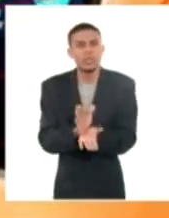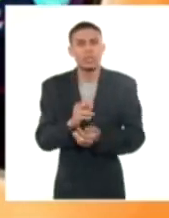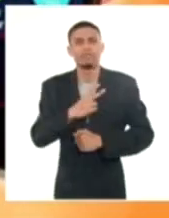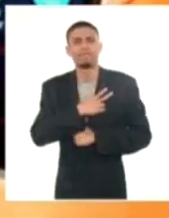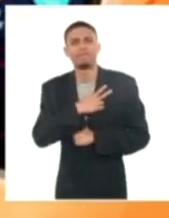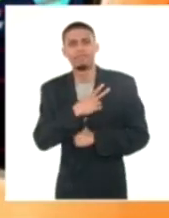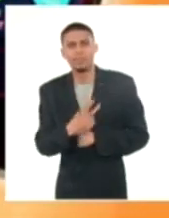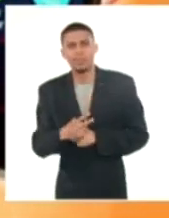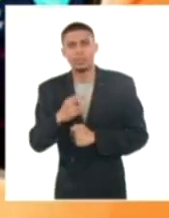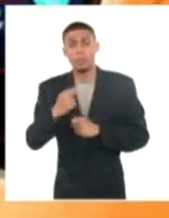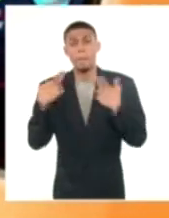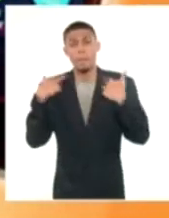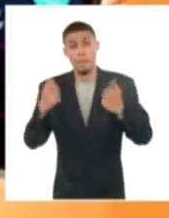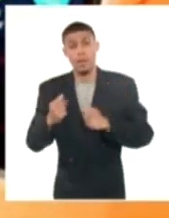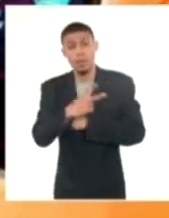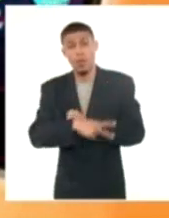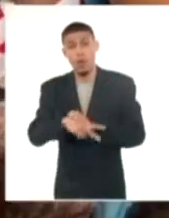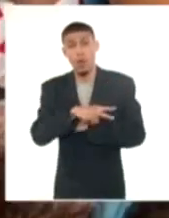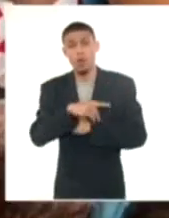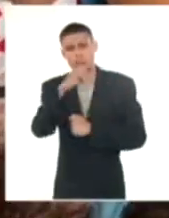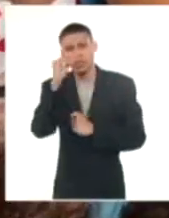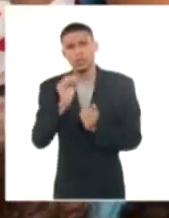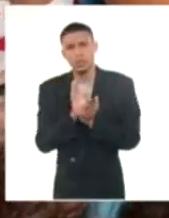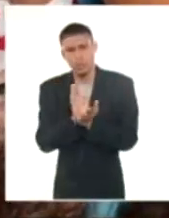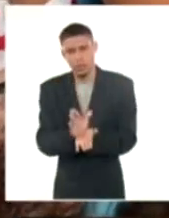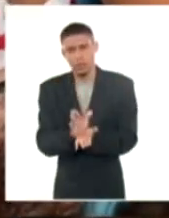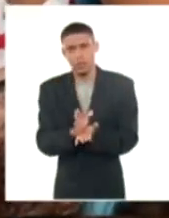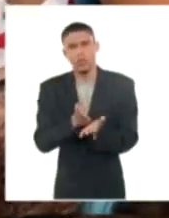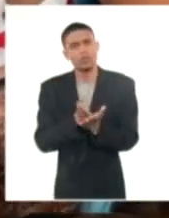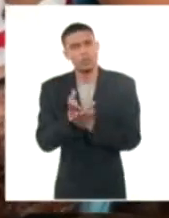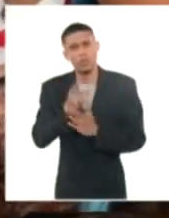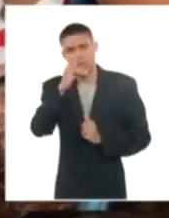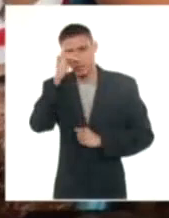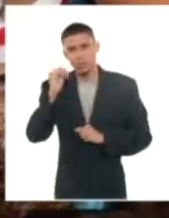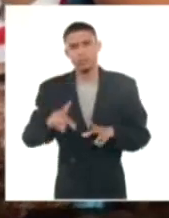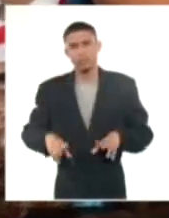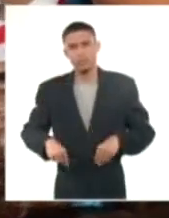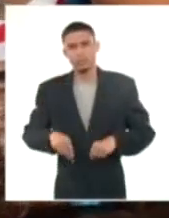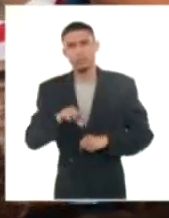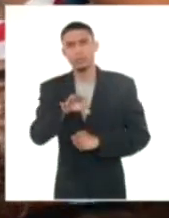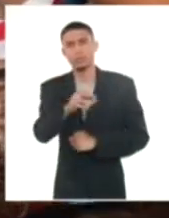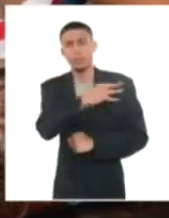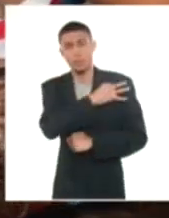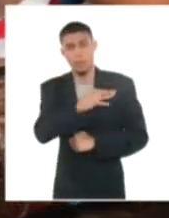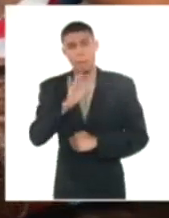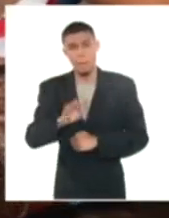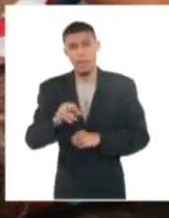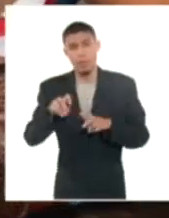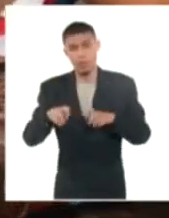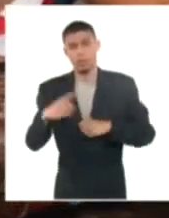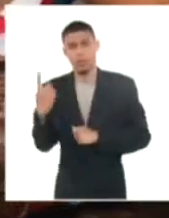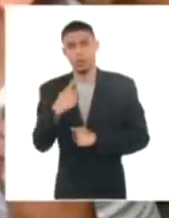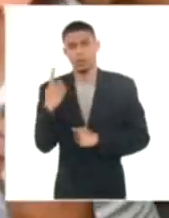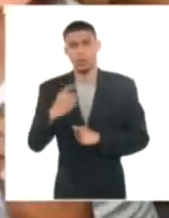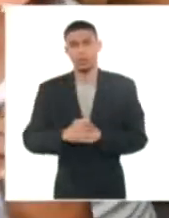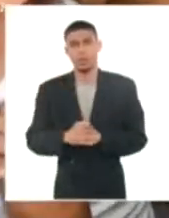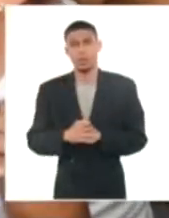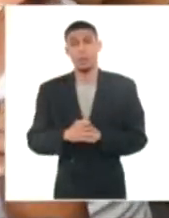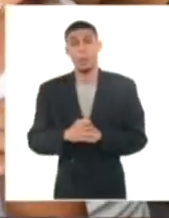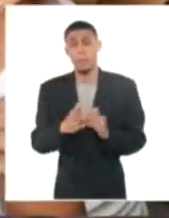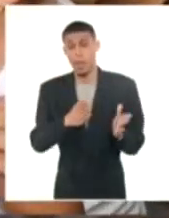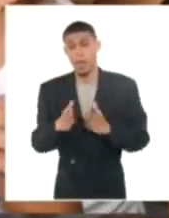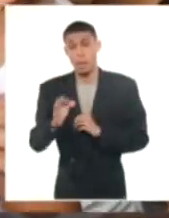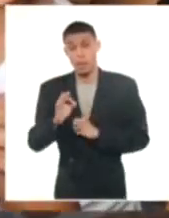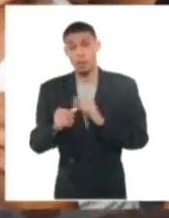dirección del país que les ratifican el enorme compromiso que asumirán de ser elegidos al Parlamento. Por su parte, el presidente